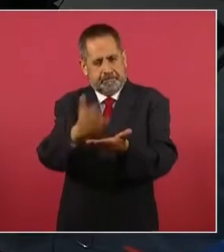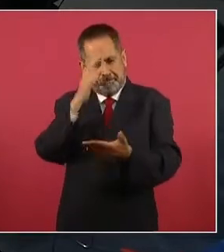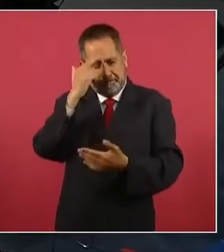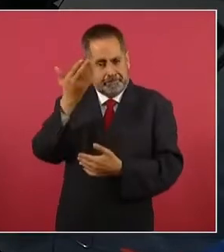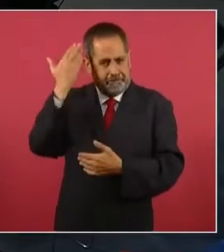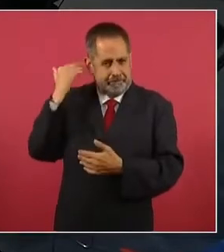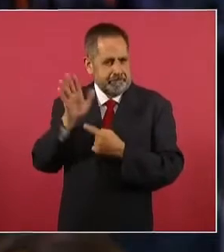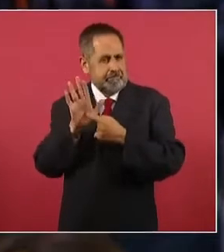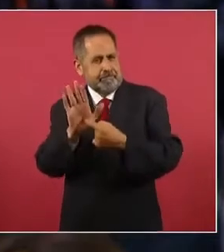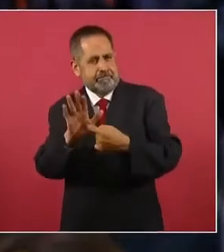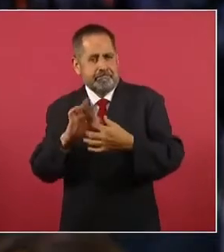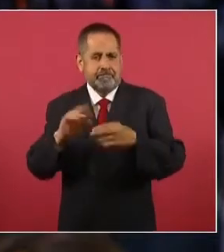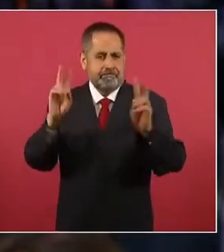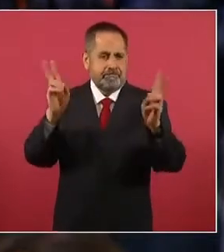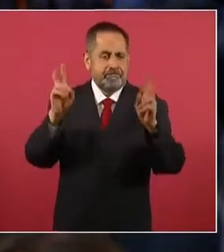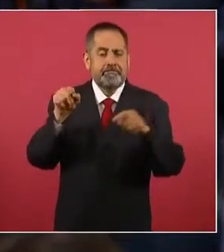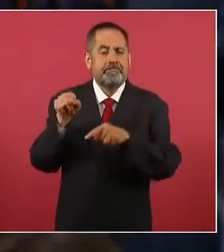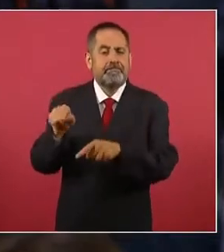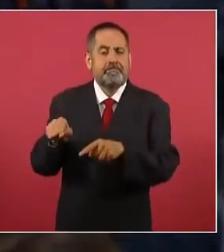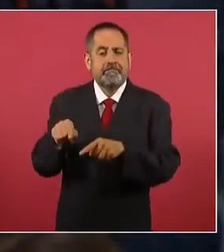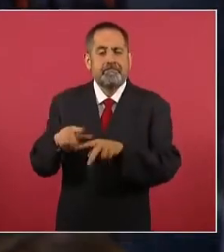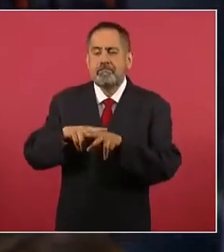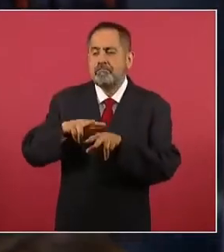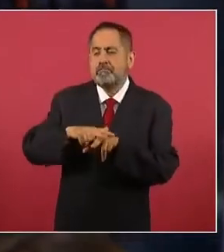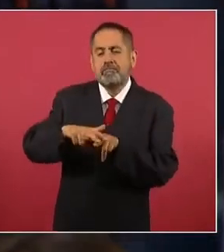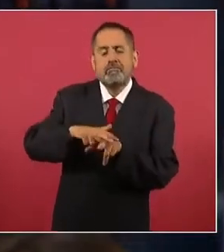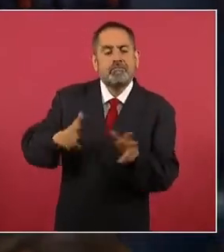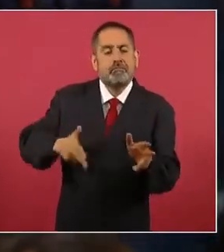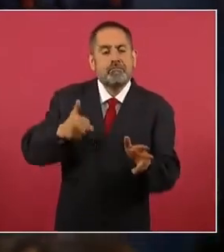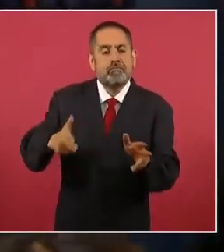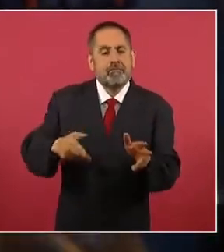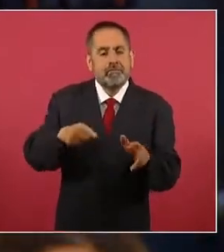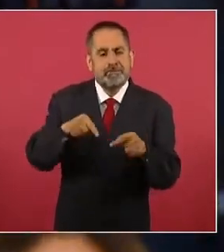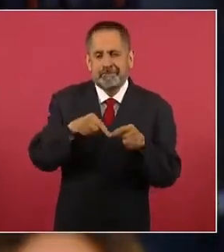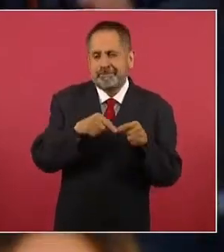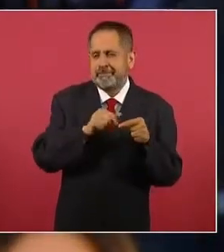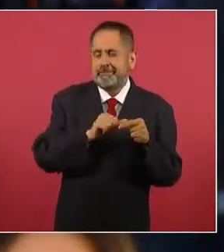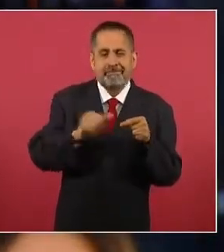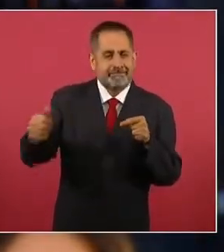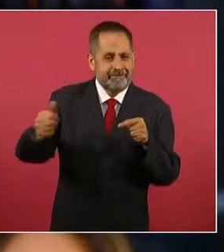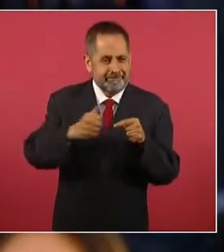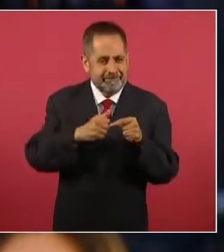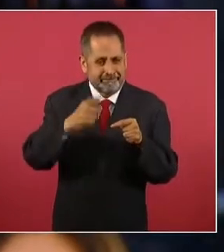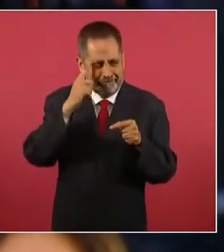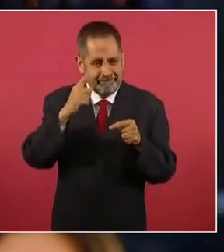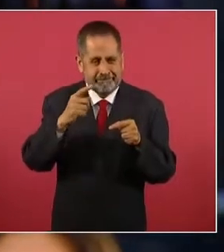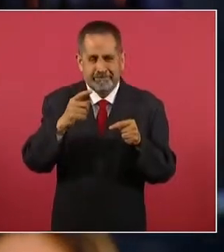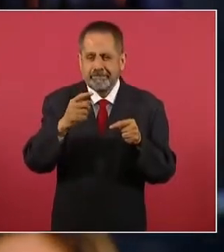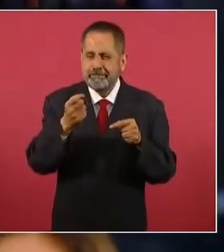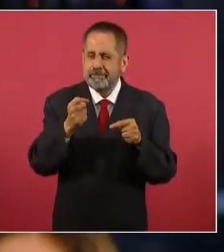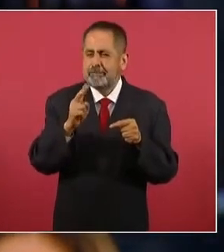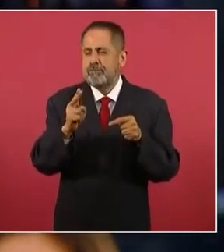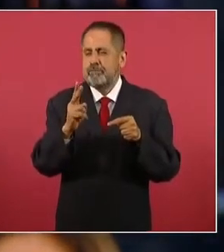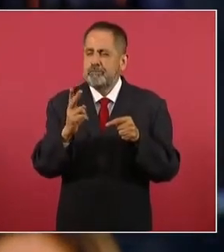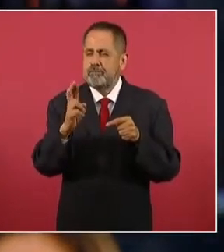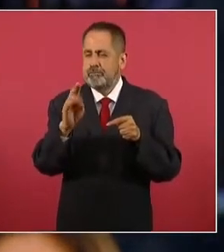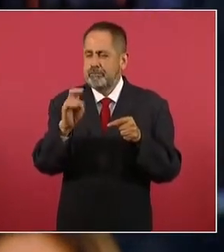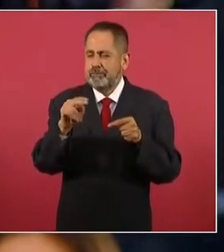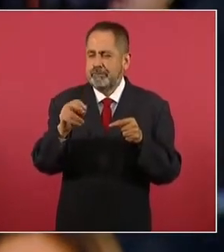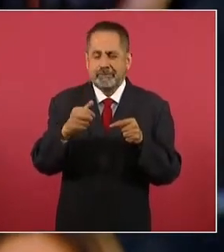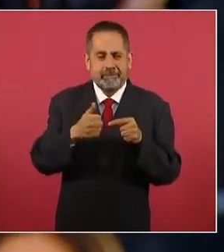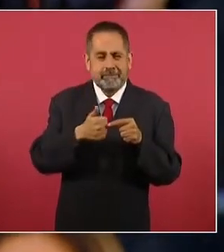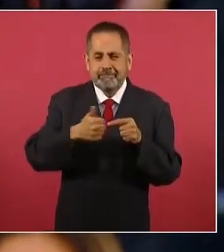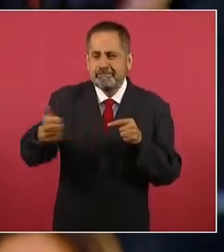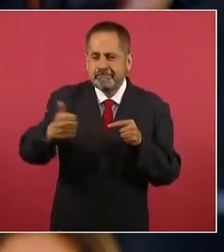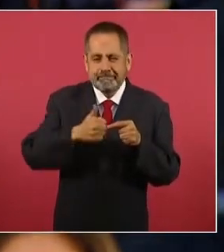tema respecto al tren suburbano. De hecho, usted hace unos días nos comentaba que había tenido reunión para ver esta ruta,